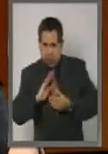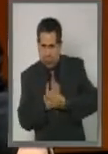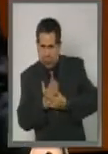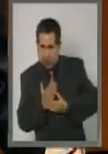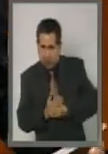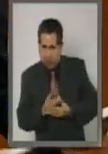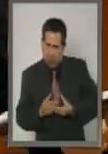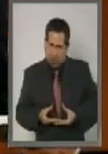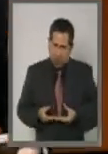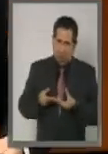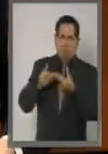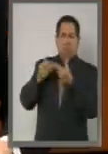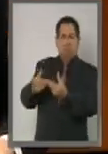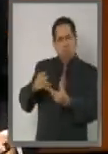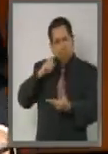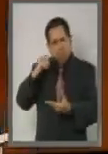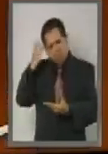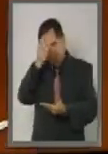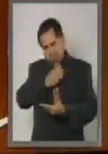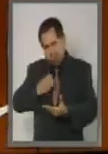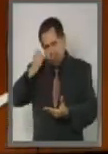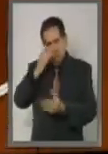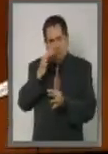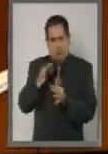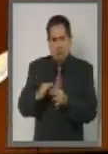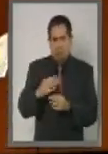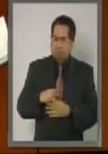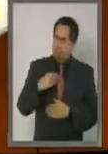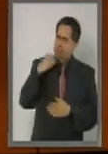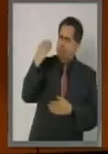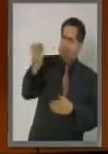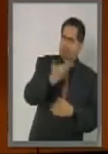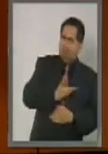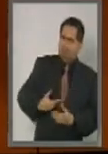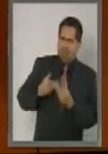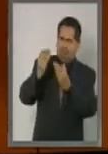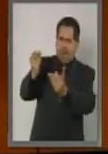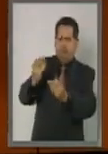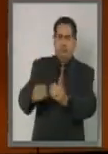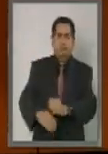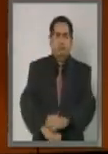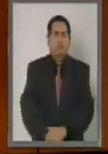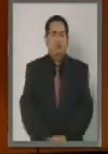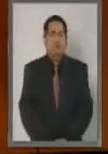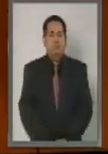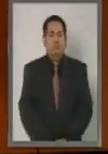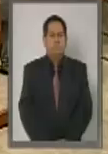apoyos internacionales, la cual entrego en este momento a usted, señor presidente.